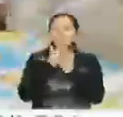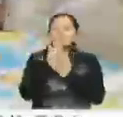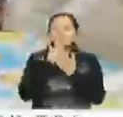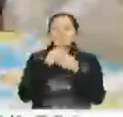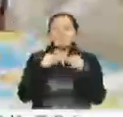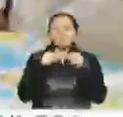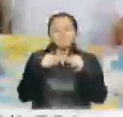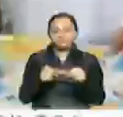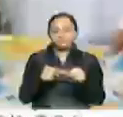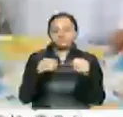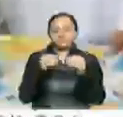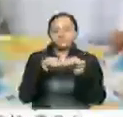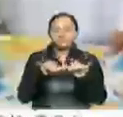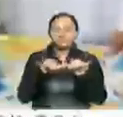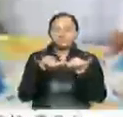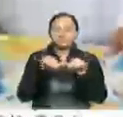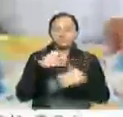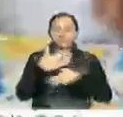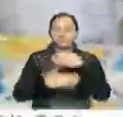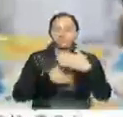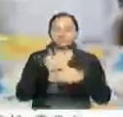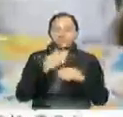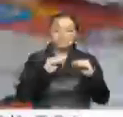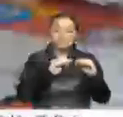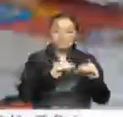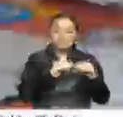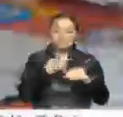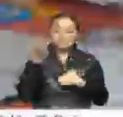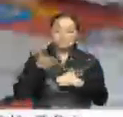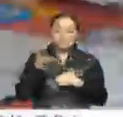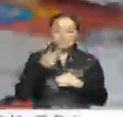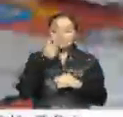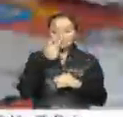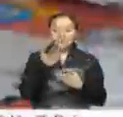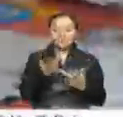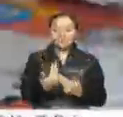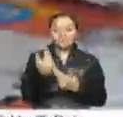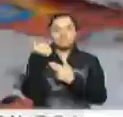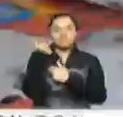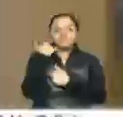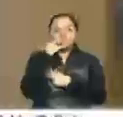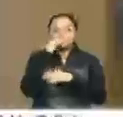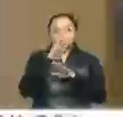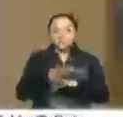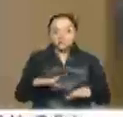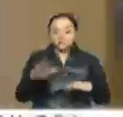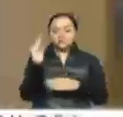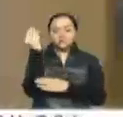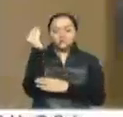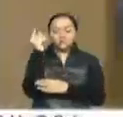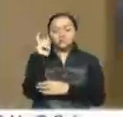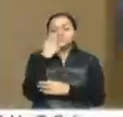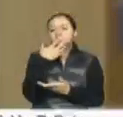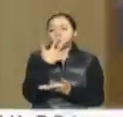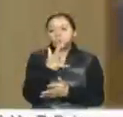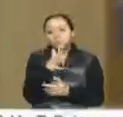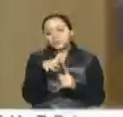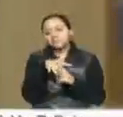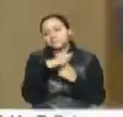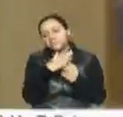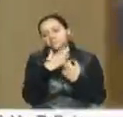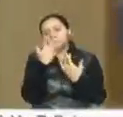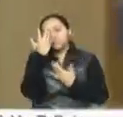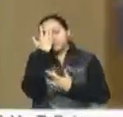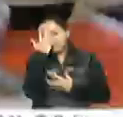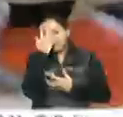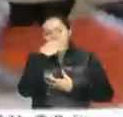permanencia y la continuidad del proceso de enseñanza-aprendizaje está garantizado para los niños y adolescentes que se encuentran en situación de